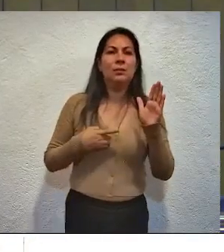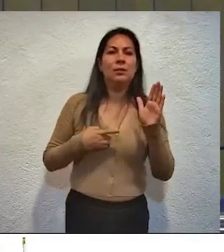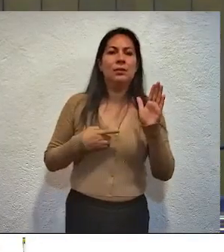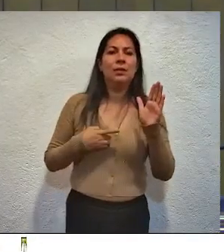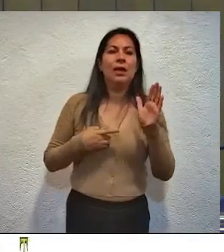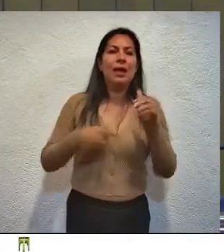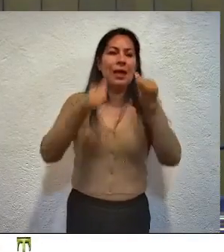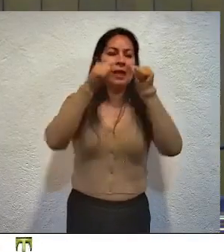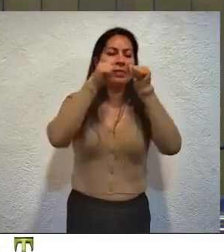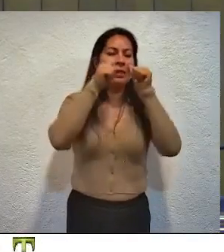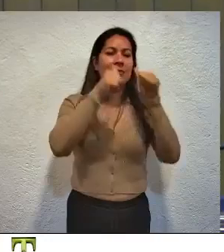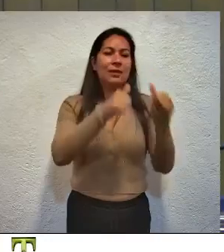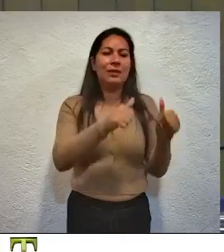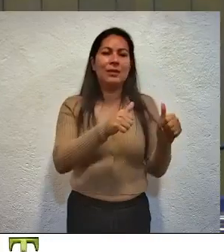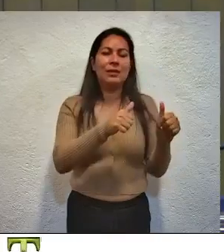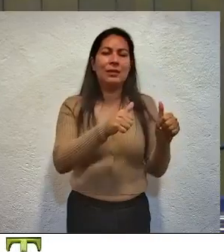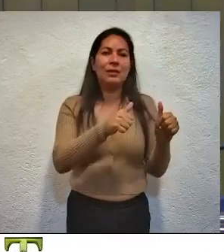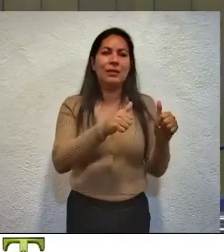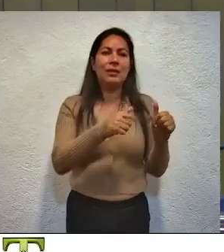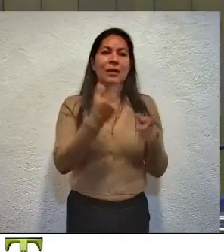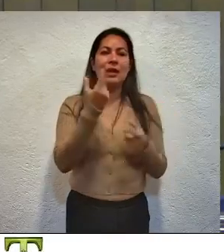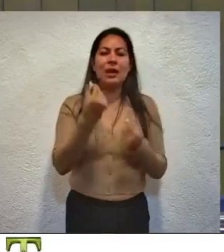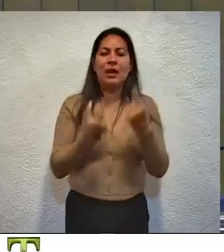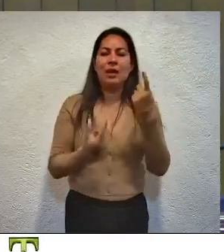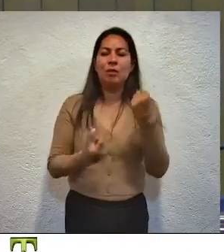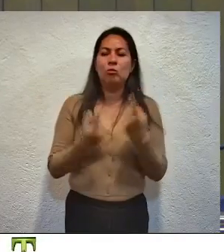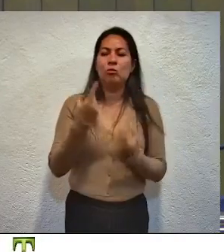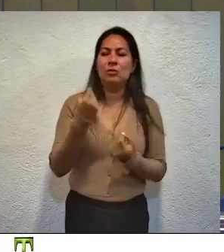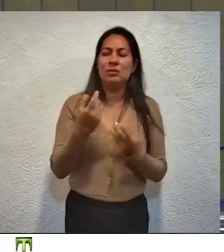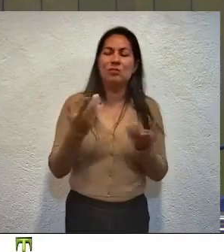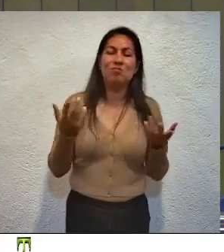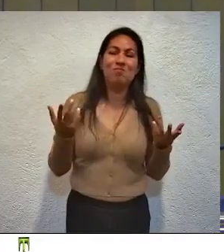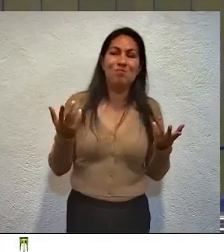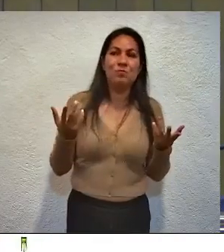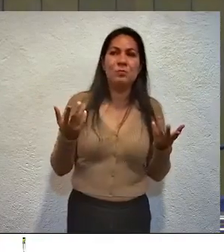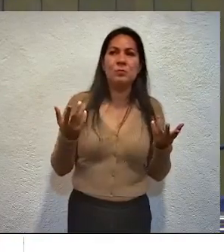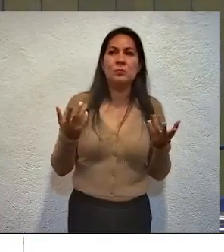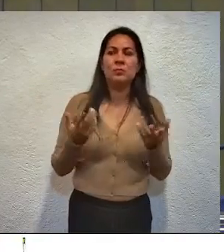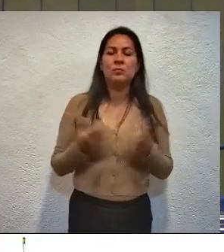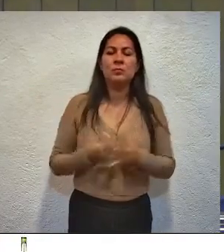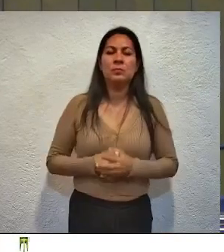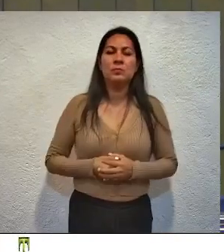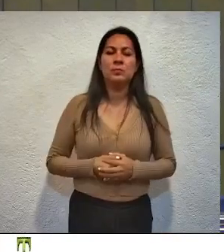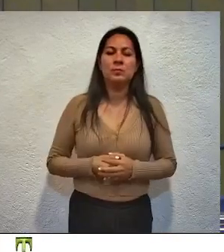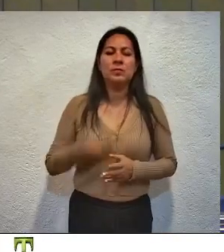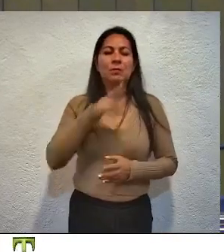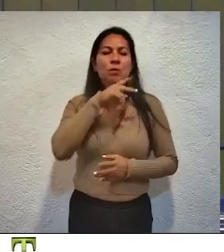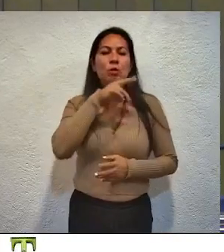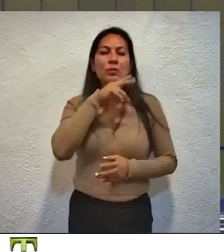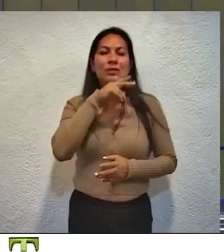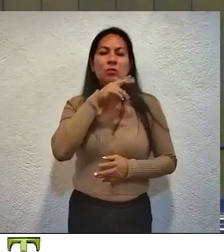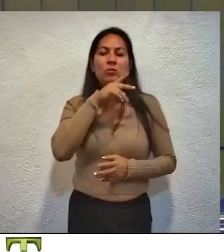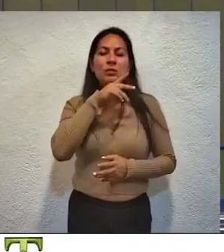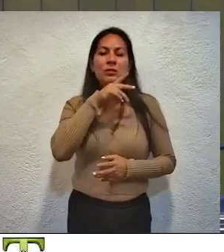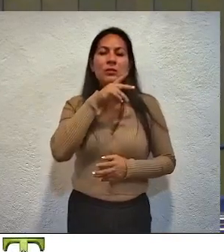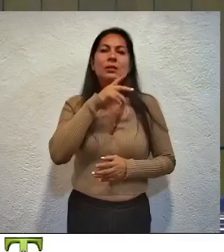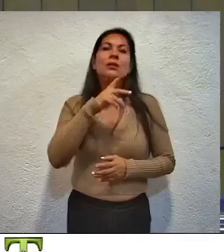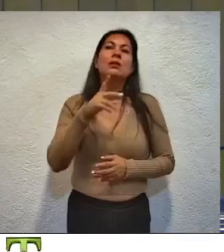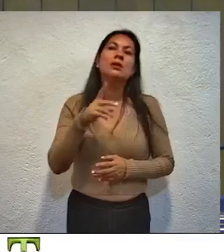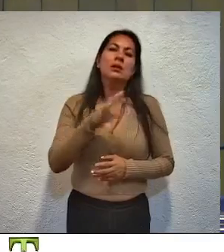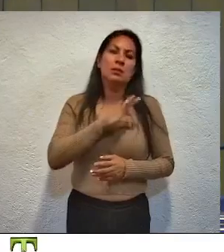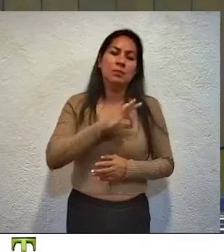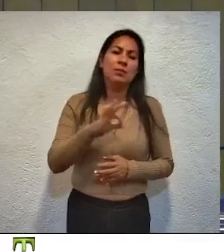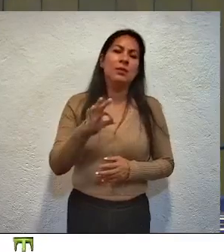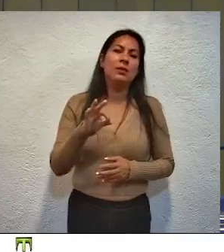que atenderse algunas, pues por así decirlo, preocupaciones que pueden evitar